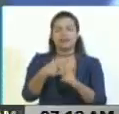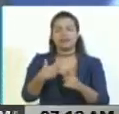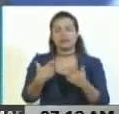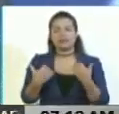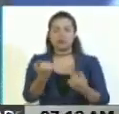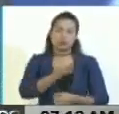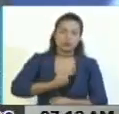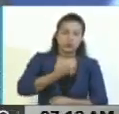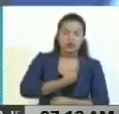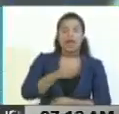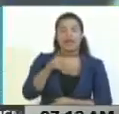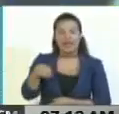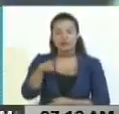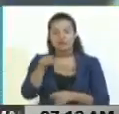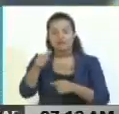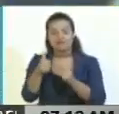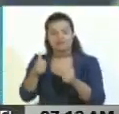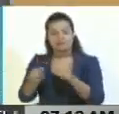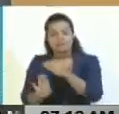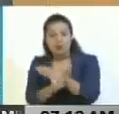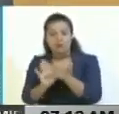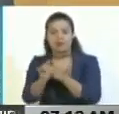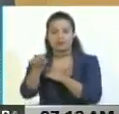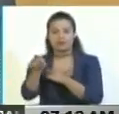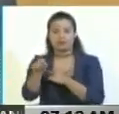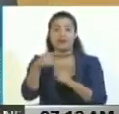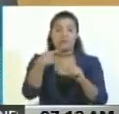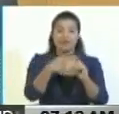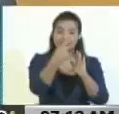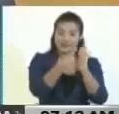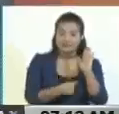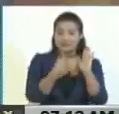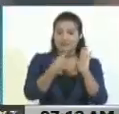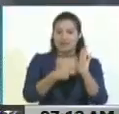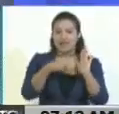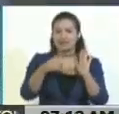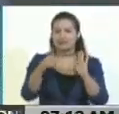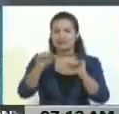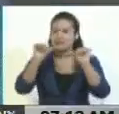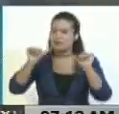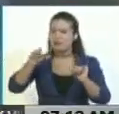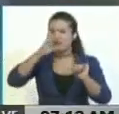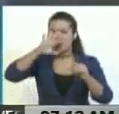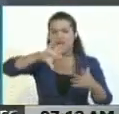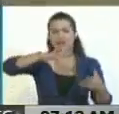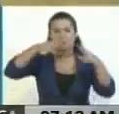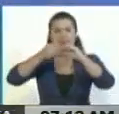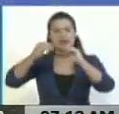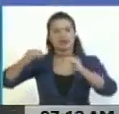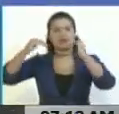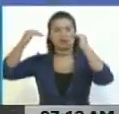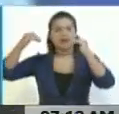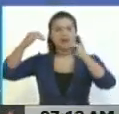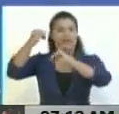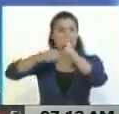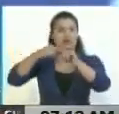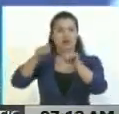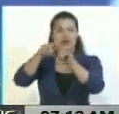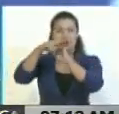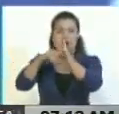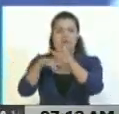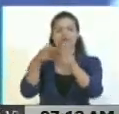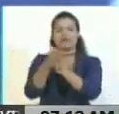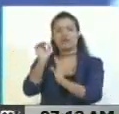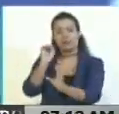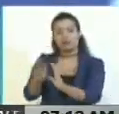vulnerables. Un mecanismo que además permita adaptar el funcionamiento de nuestro sistema bancario a los estándares internacionales en materia de depósitos